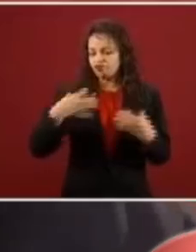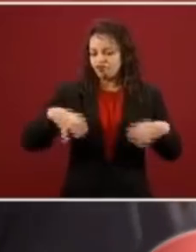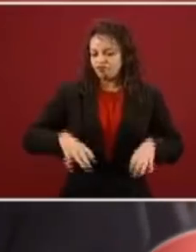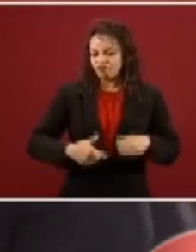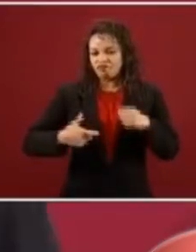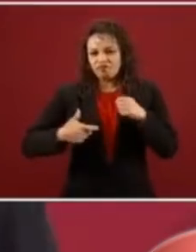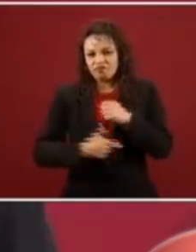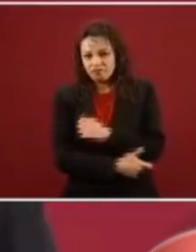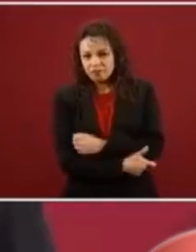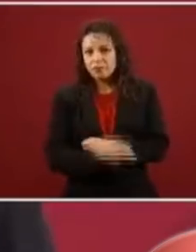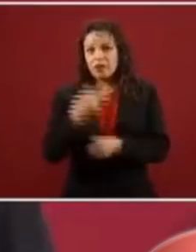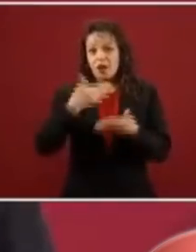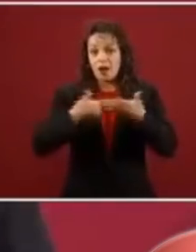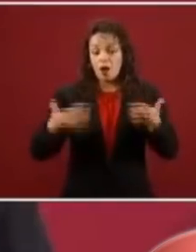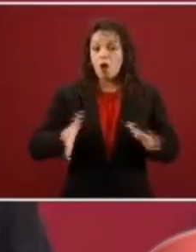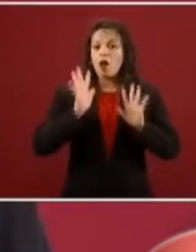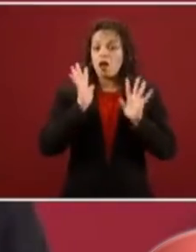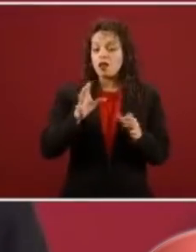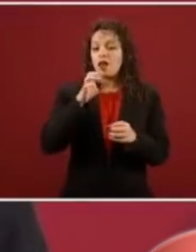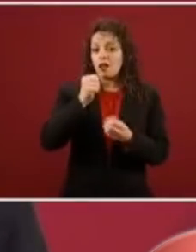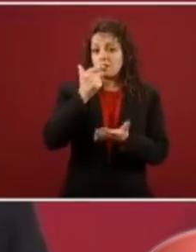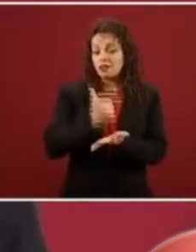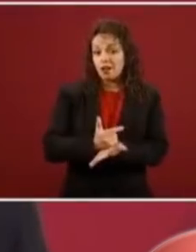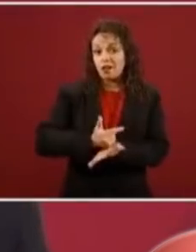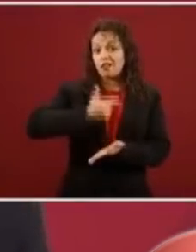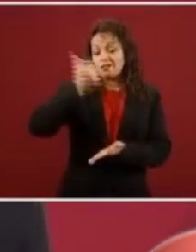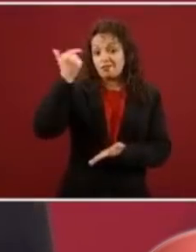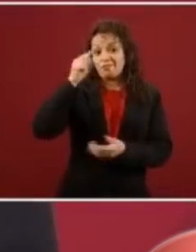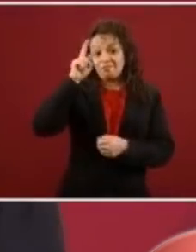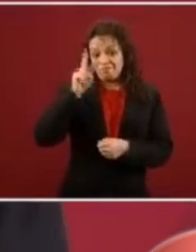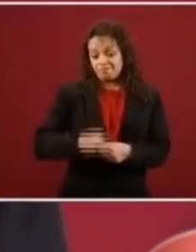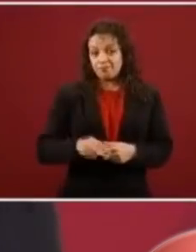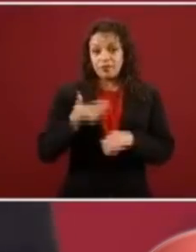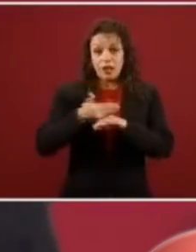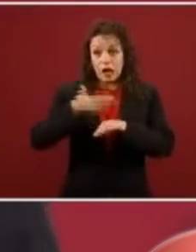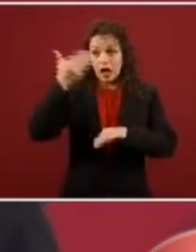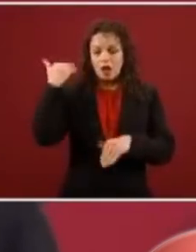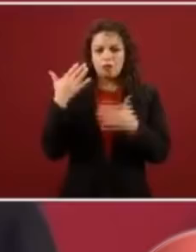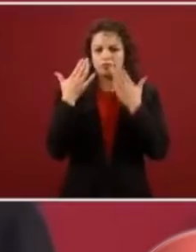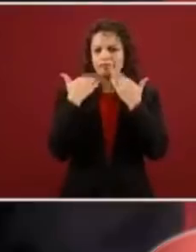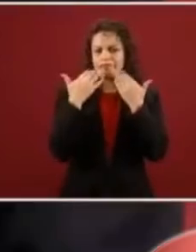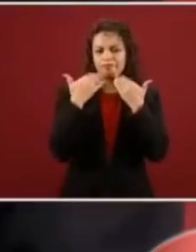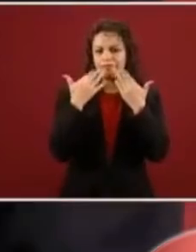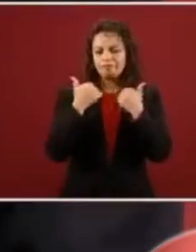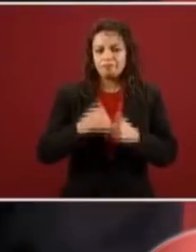graves. Antes la corrupción no era delito grave.